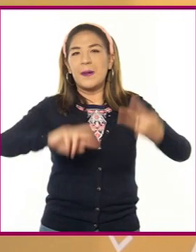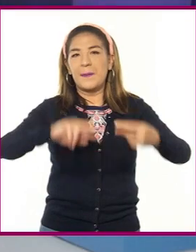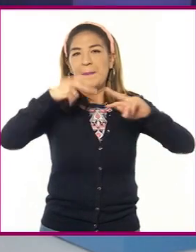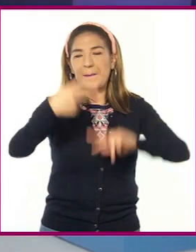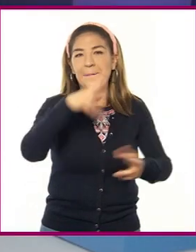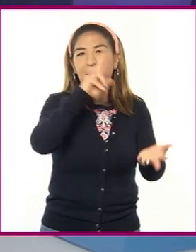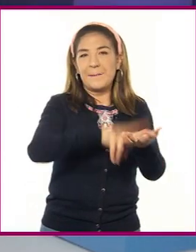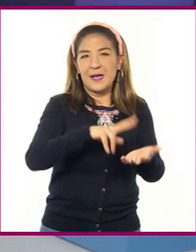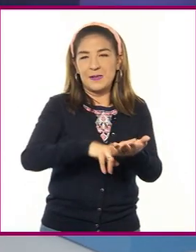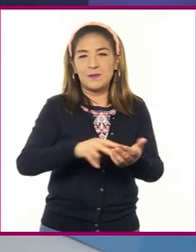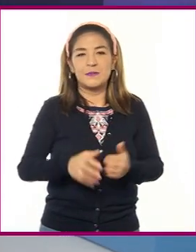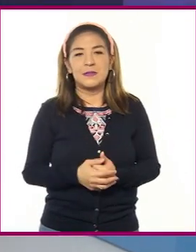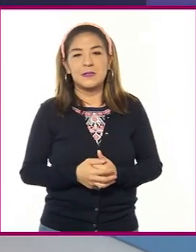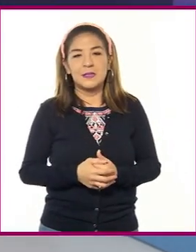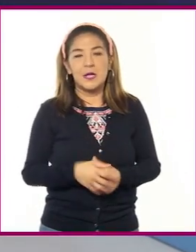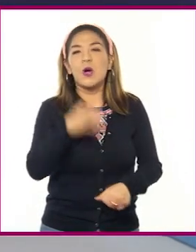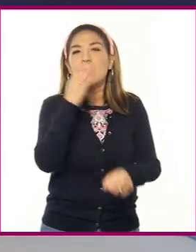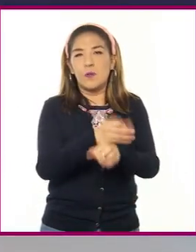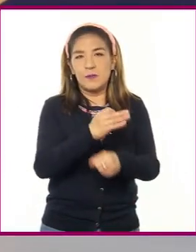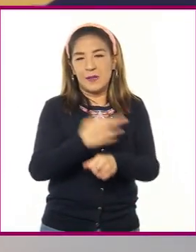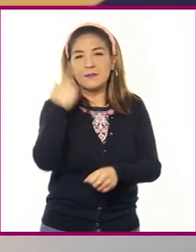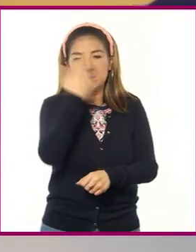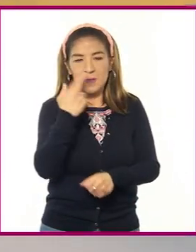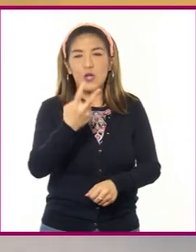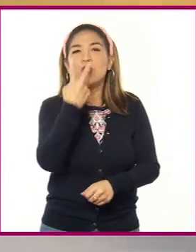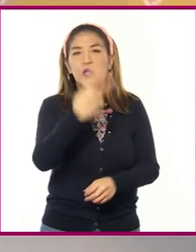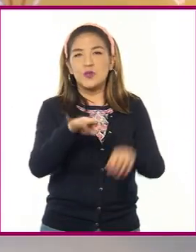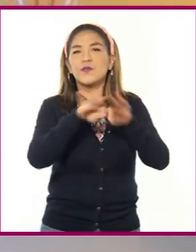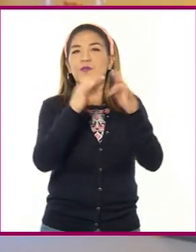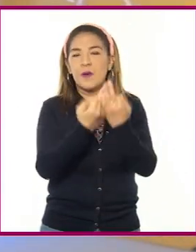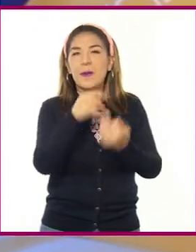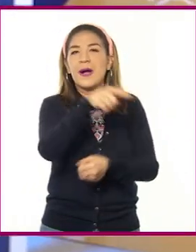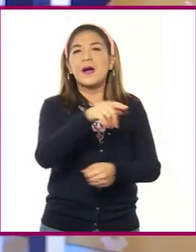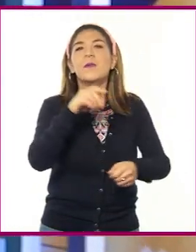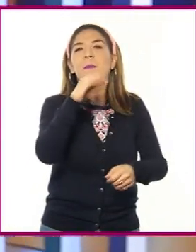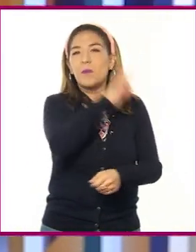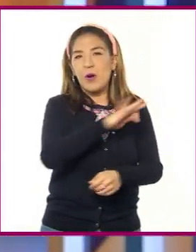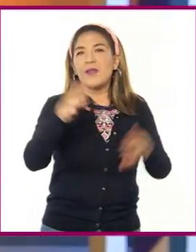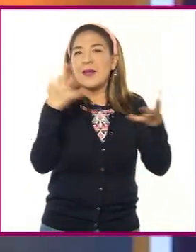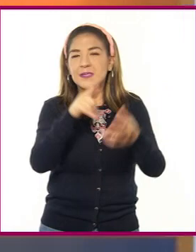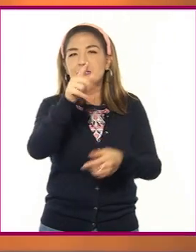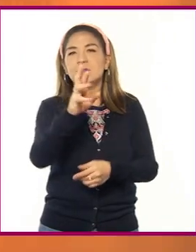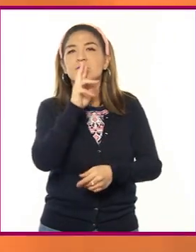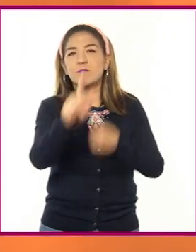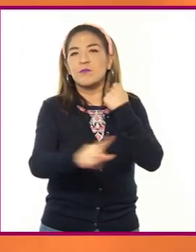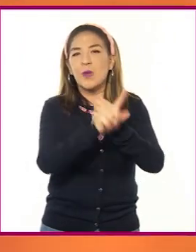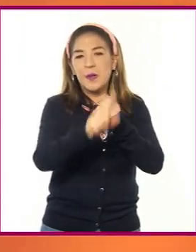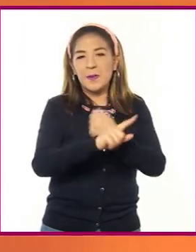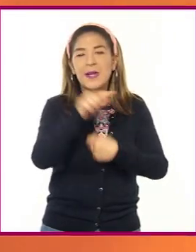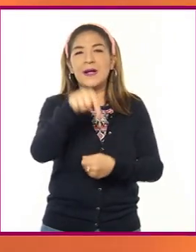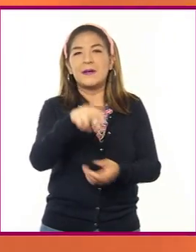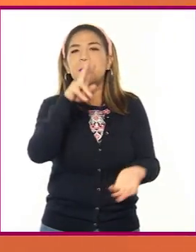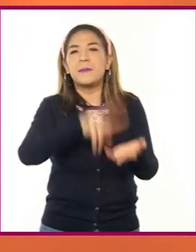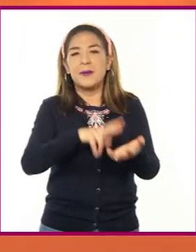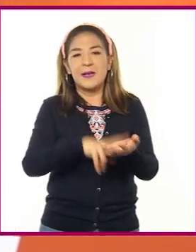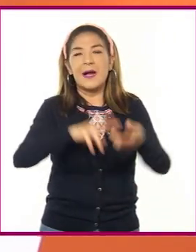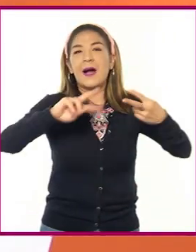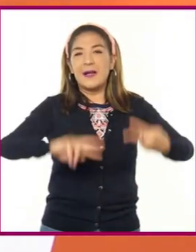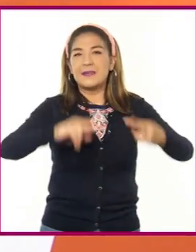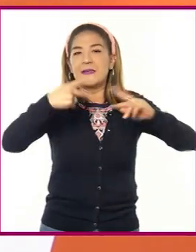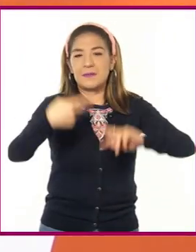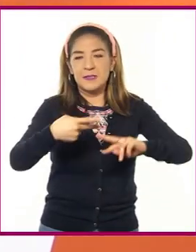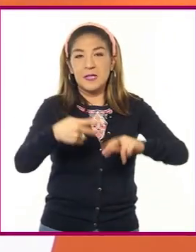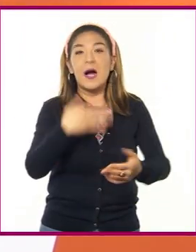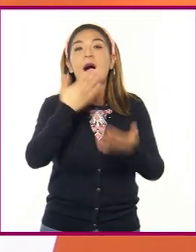valor. Hemos revisado dos procedimientos con los cuales es posible resolver problemas de proporcionalidad inversa.